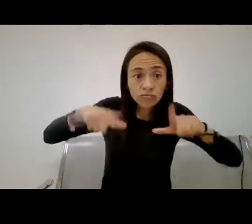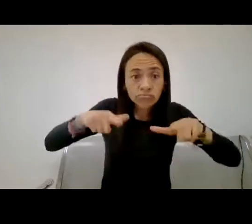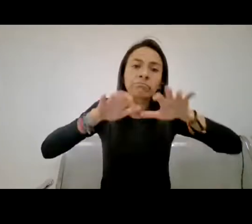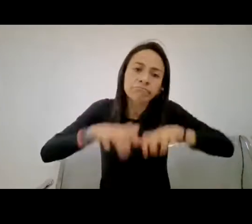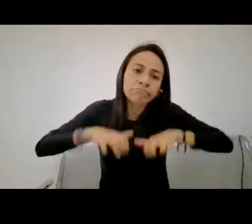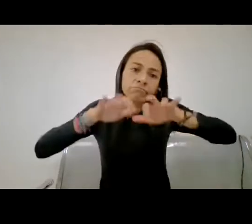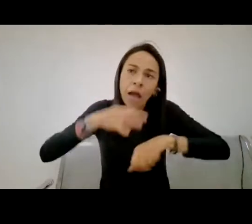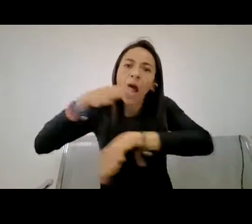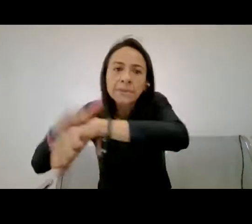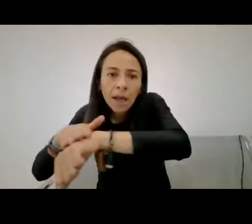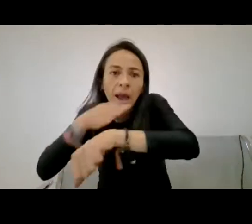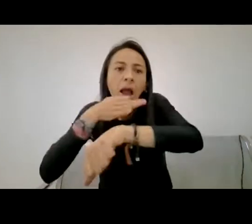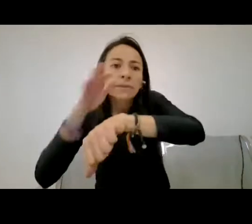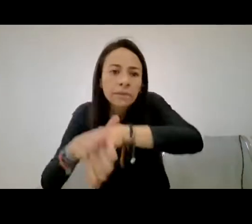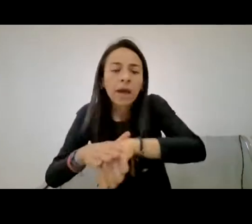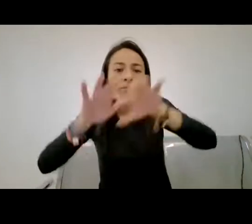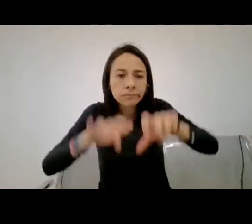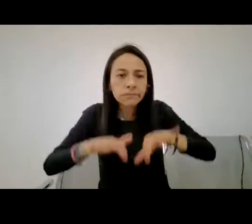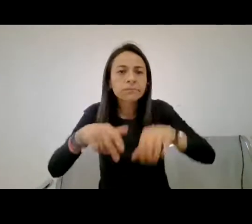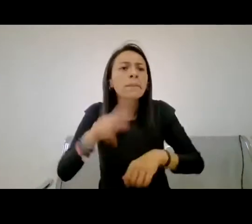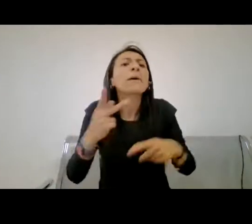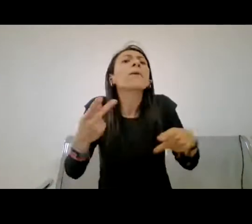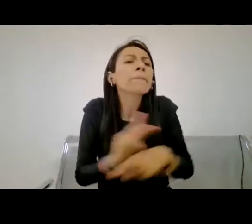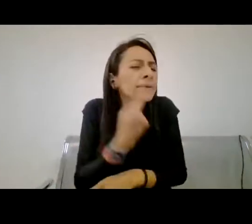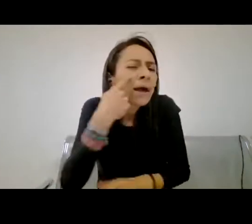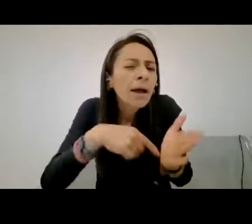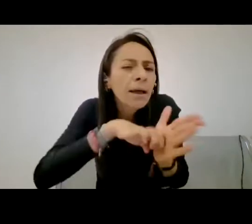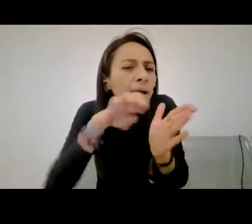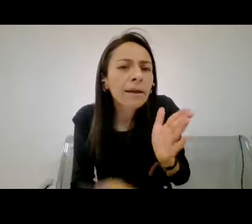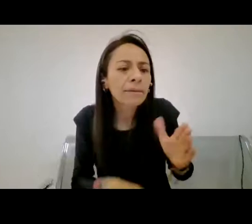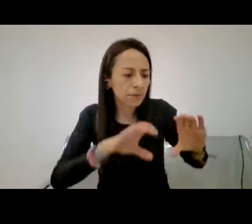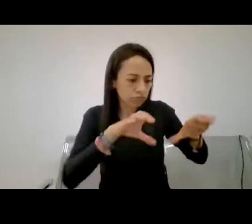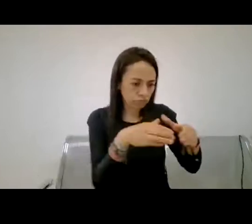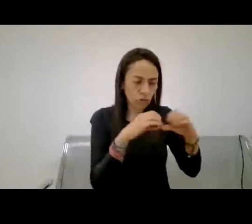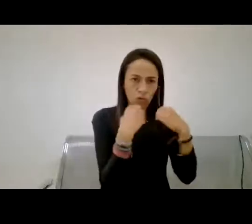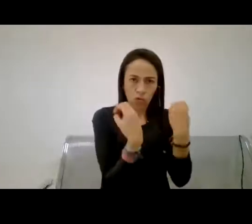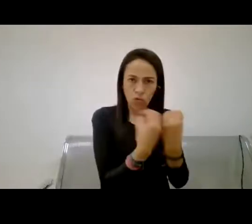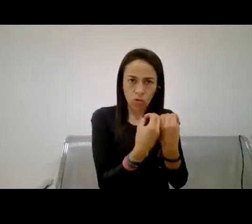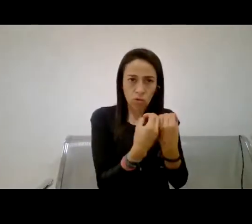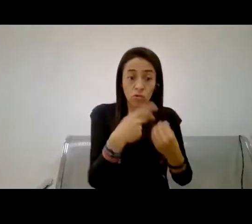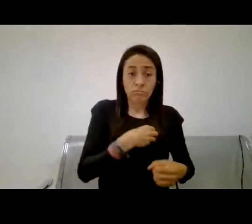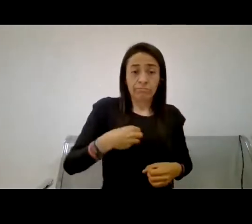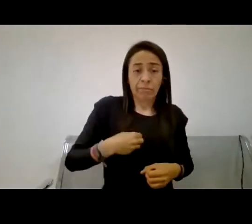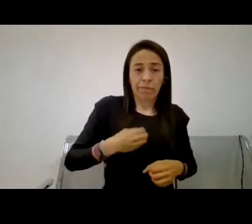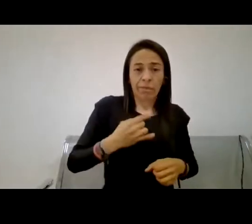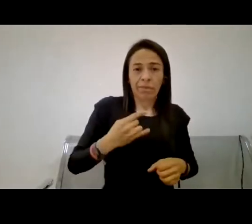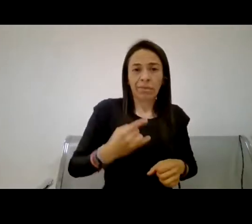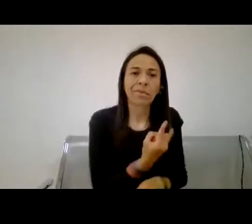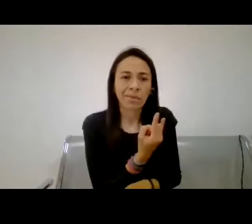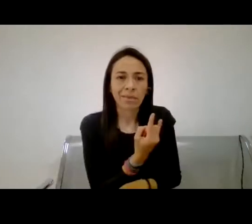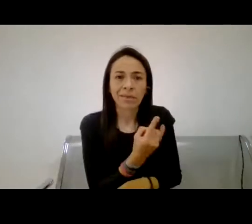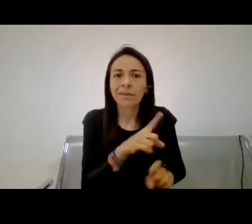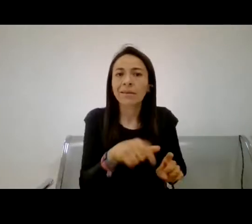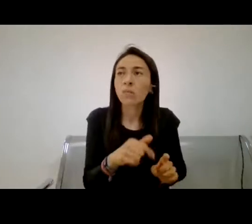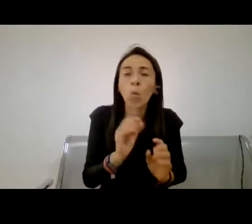si una organización no cumple su obligación? Pues se le retira por lo pronto la posibilidad de ser donataria autorizada.